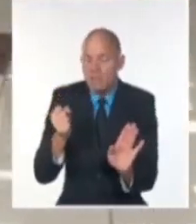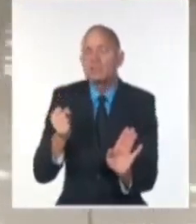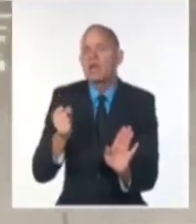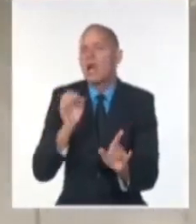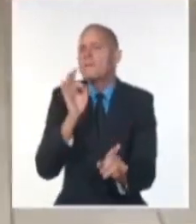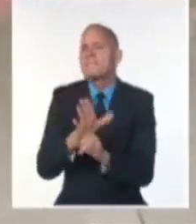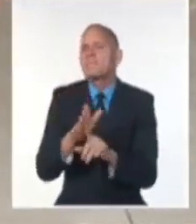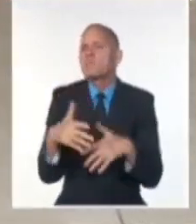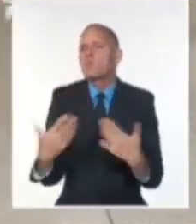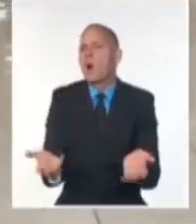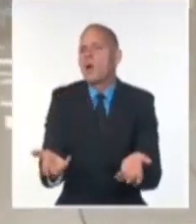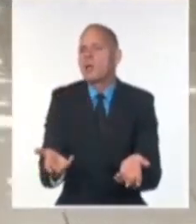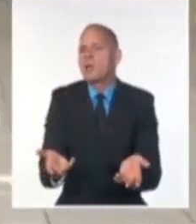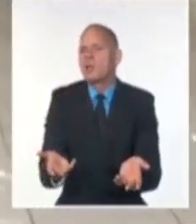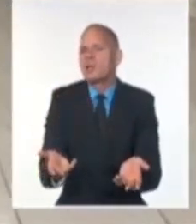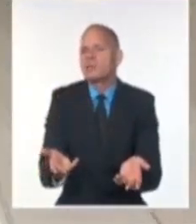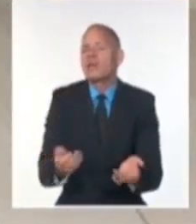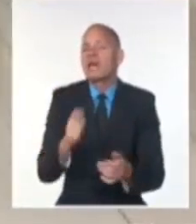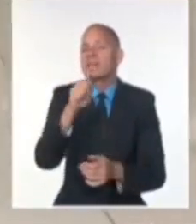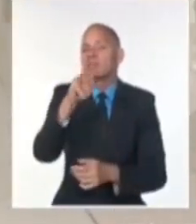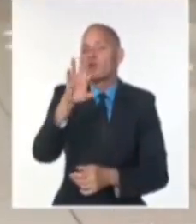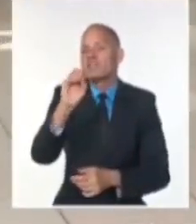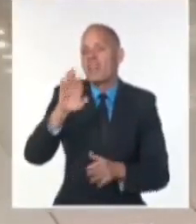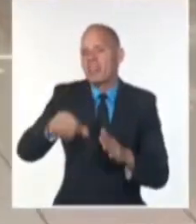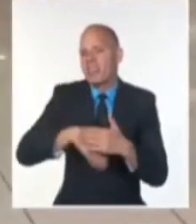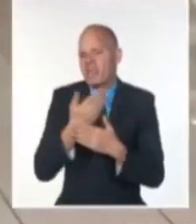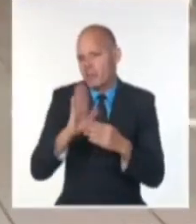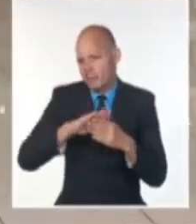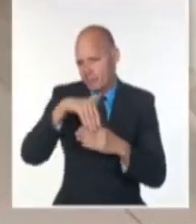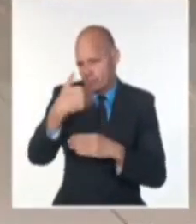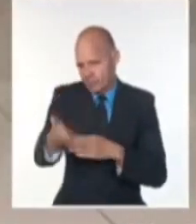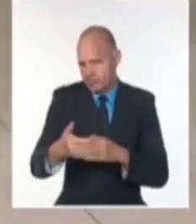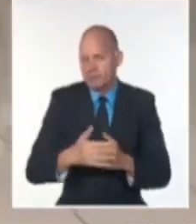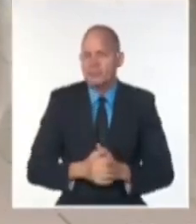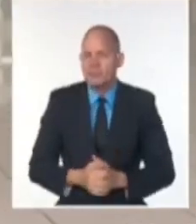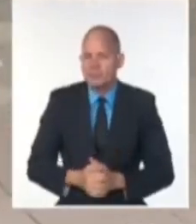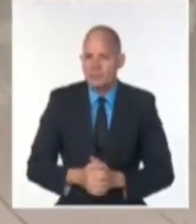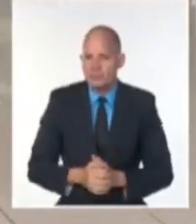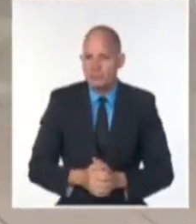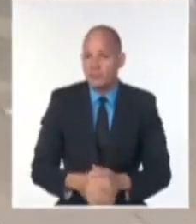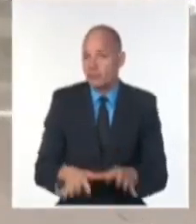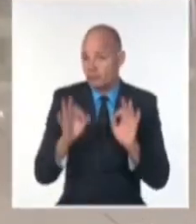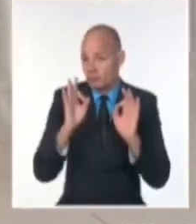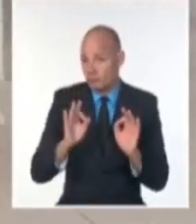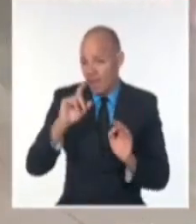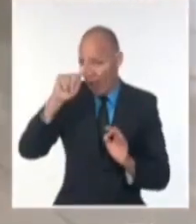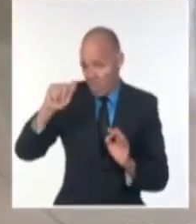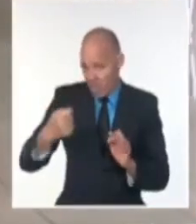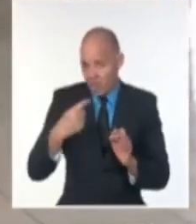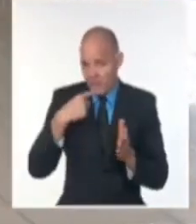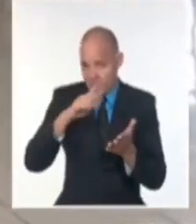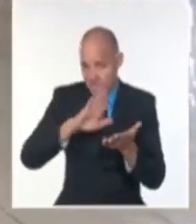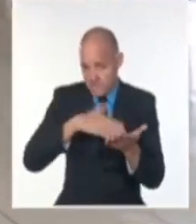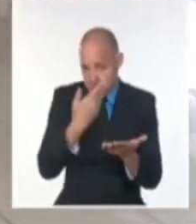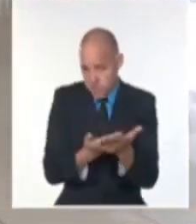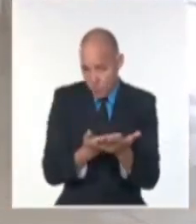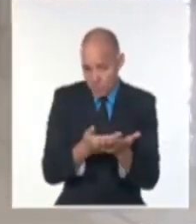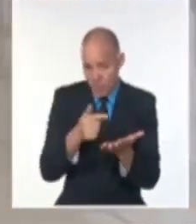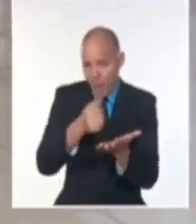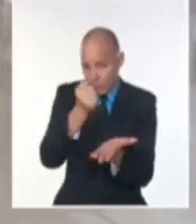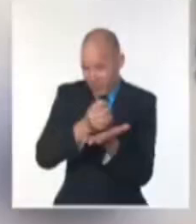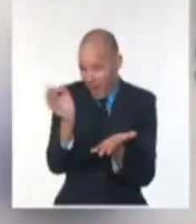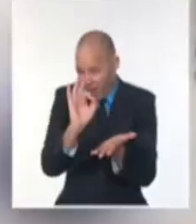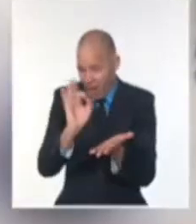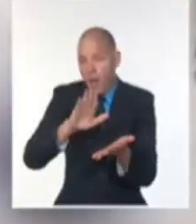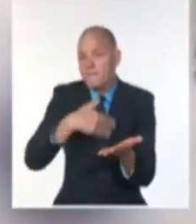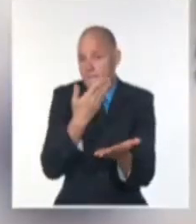vigor a los 180 días posteriores. Estos proyectos de leyes se pueden consultar en el